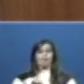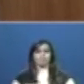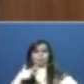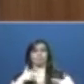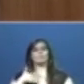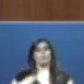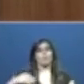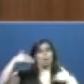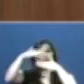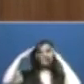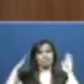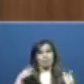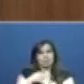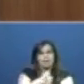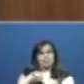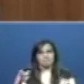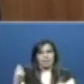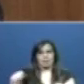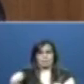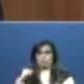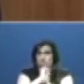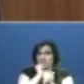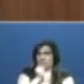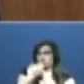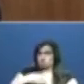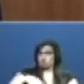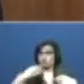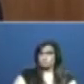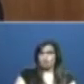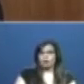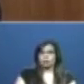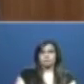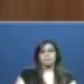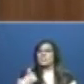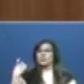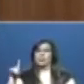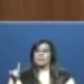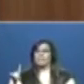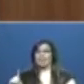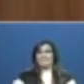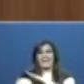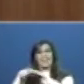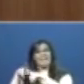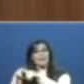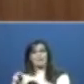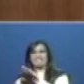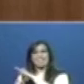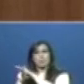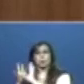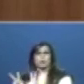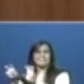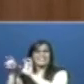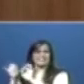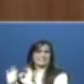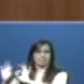end nuestras necesidades crediticias ordinarias al margen de los instrumentos extraordinarios puestos en marcha por el